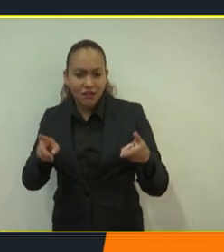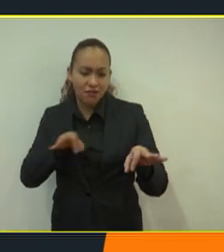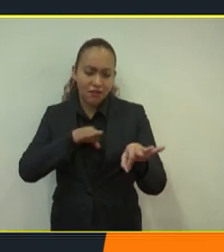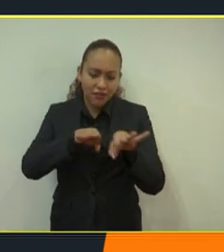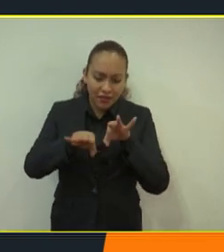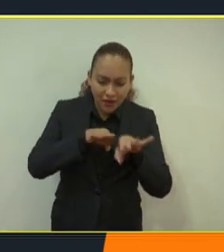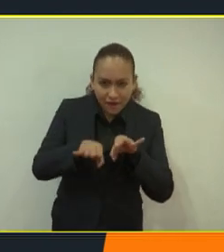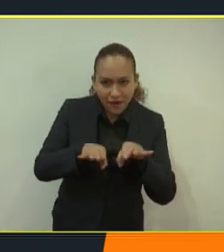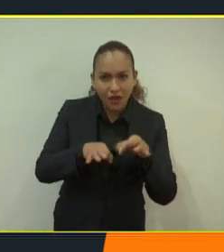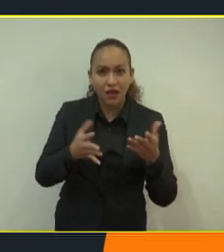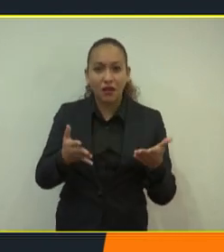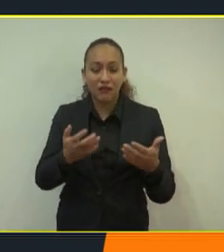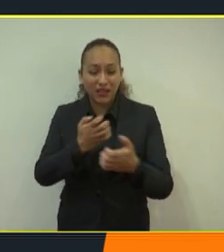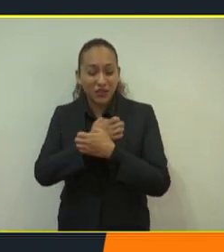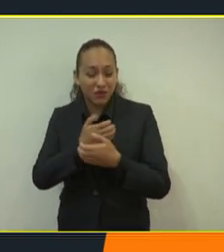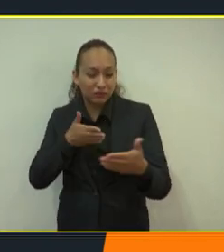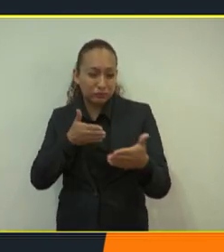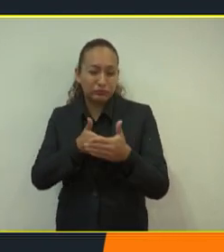Y